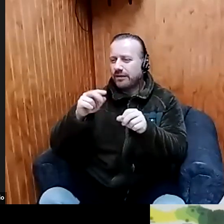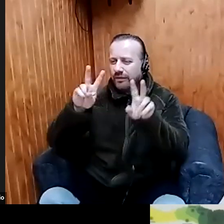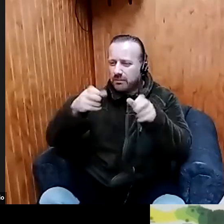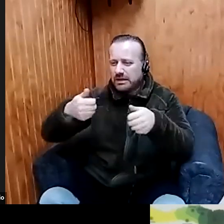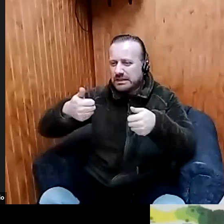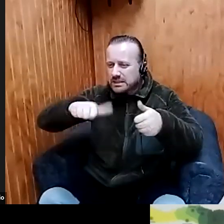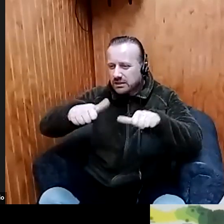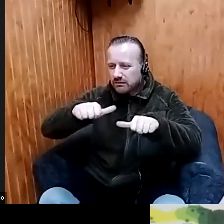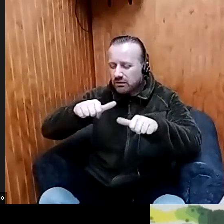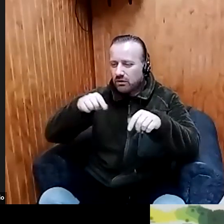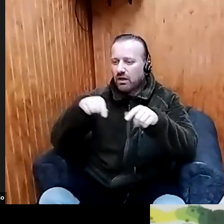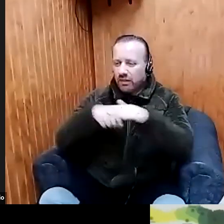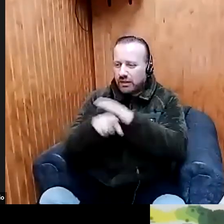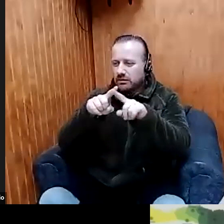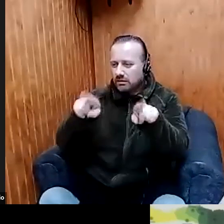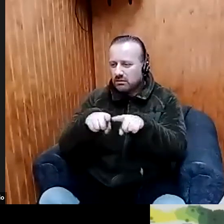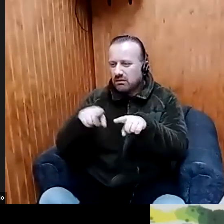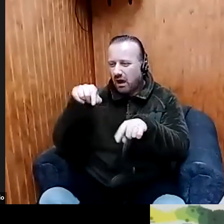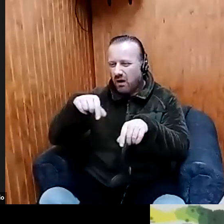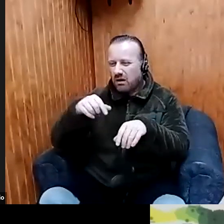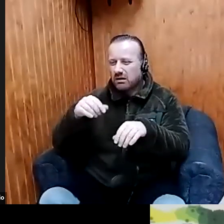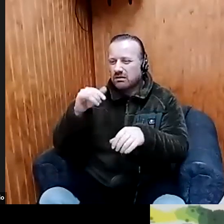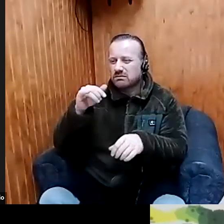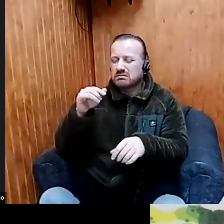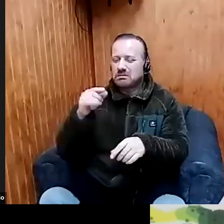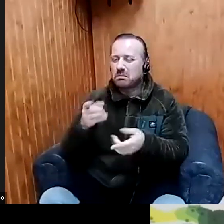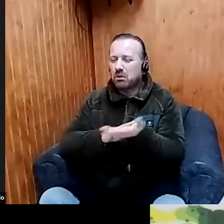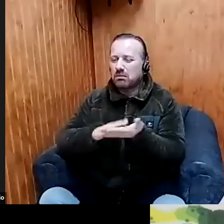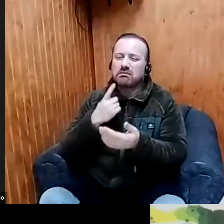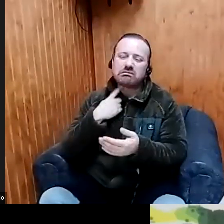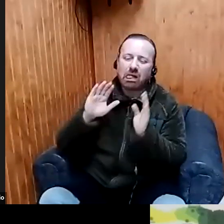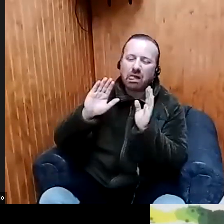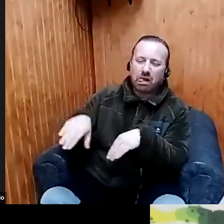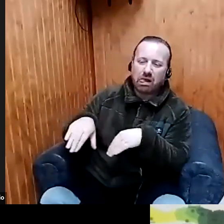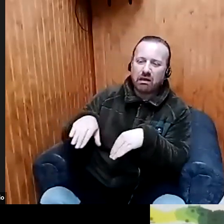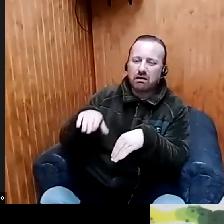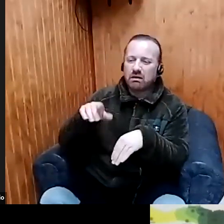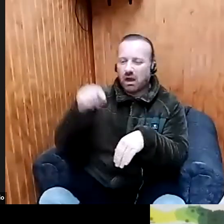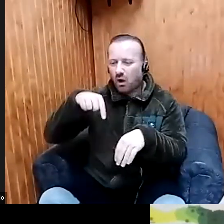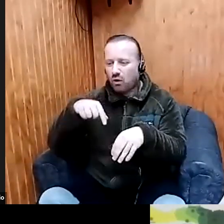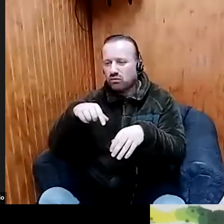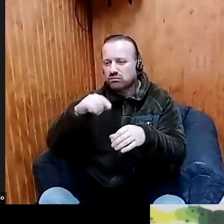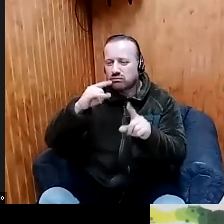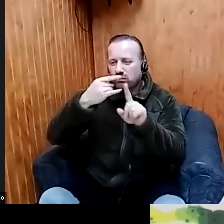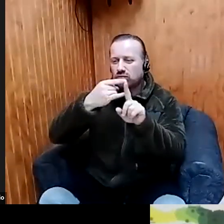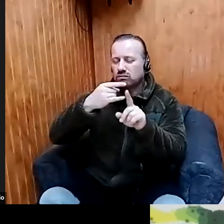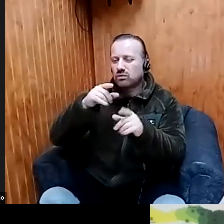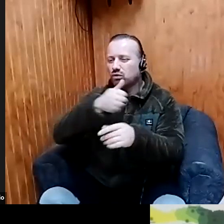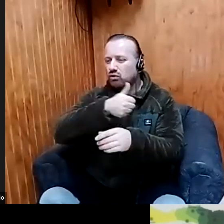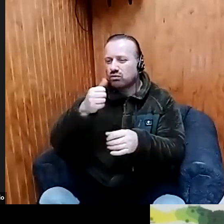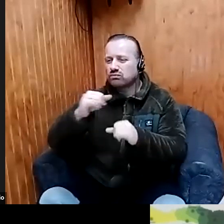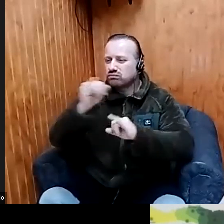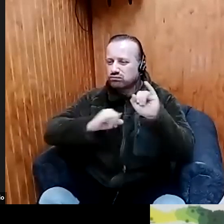desinterés, virtualidad, tiempos escasos, ¿dónde podemos poner los énfasis para trabajar? Claro, claro. Tres